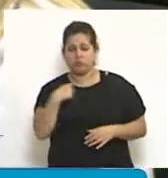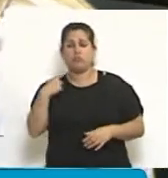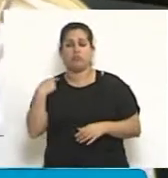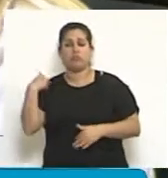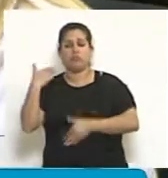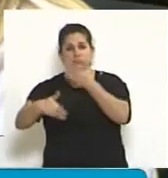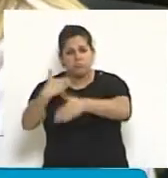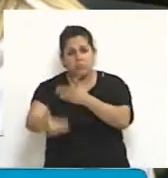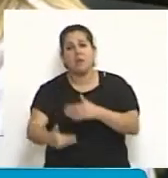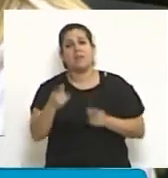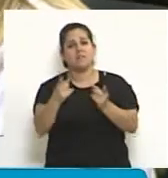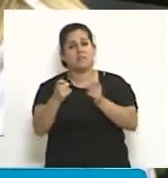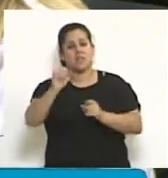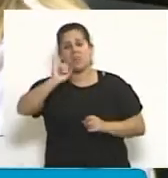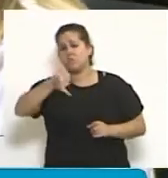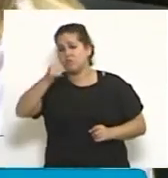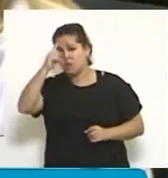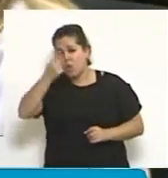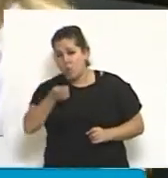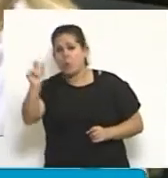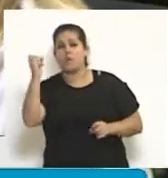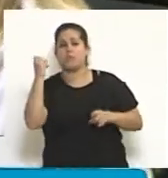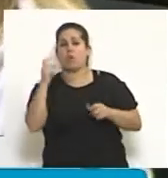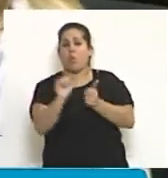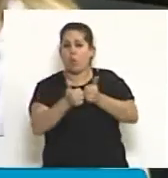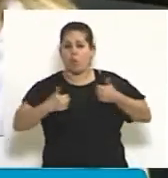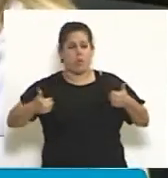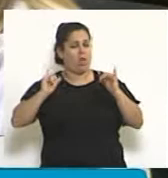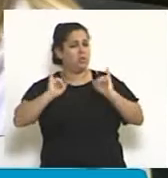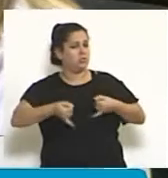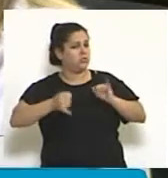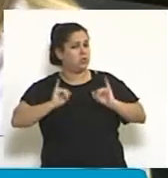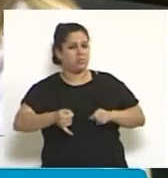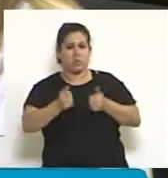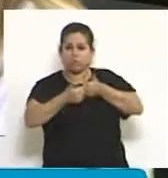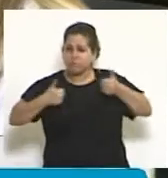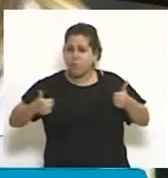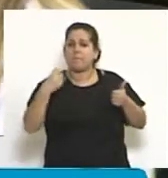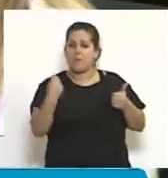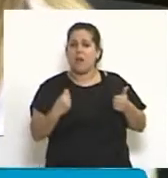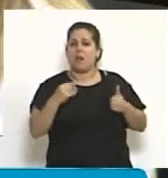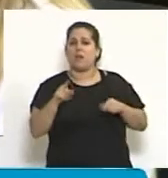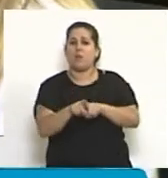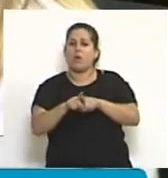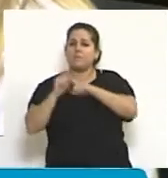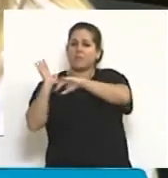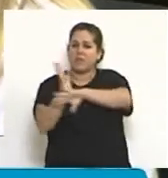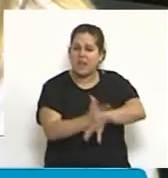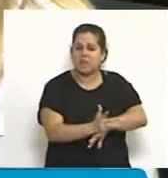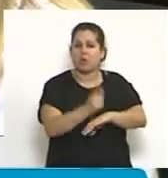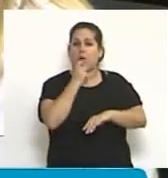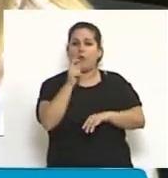impulsando la necesidad del juicio por jurados, especialmente de manera particular para los delitos cometidos